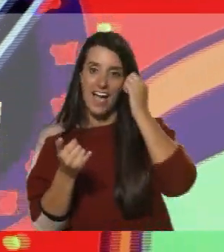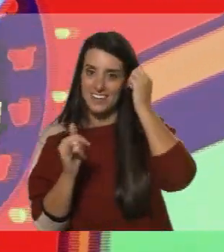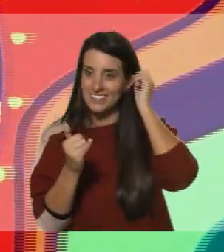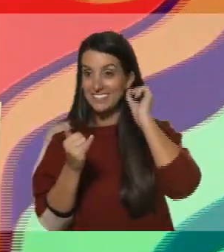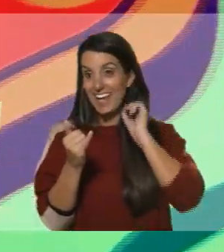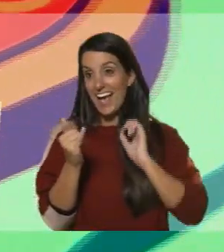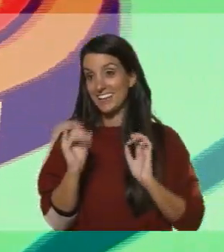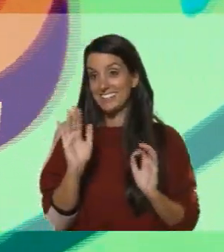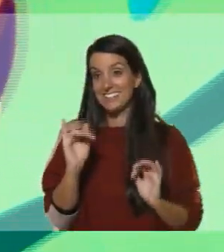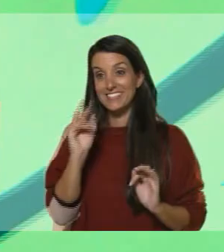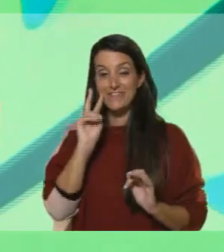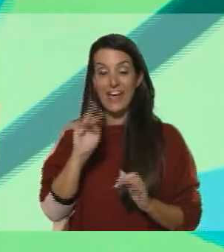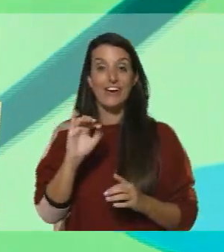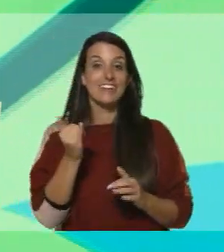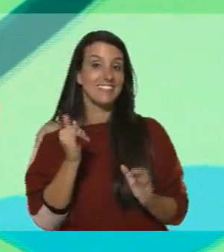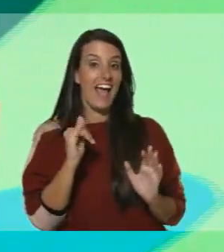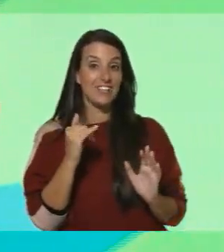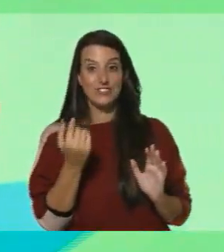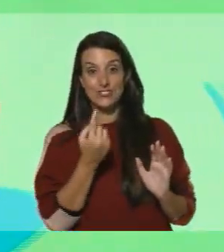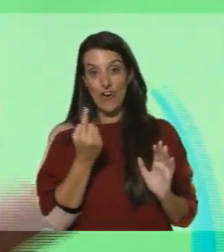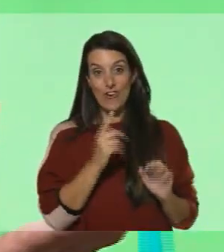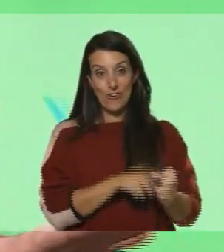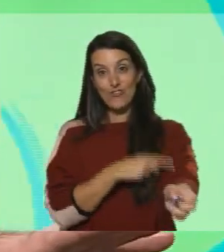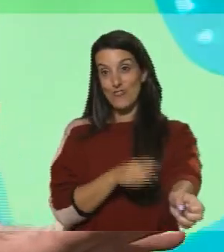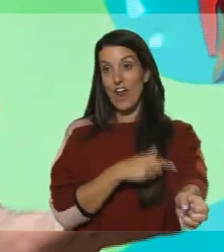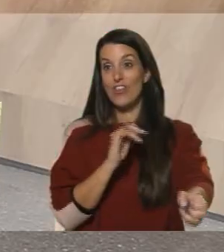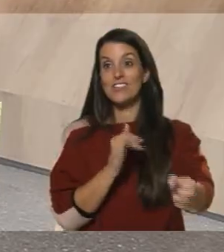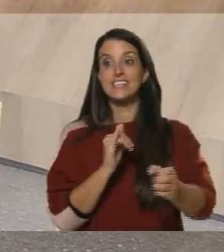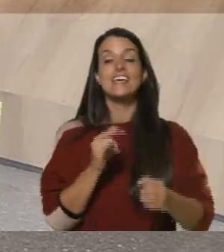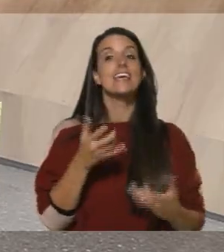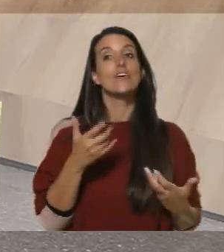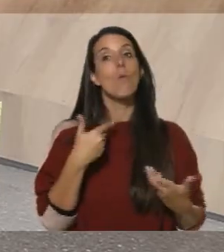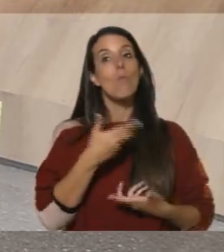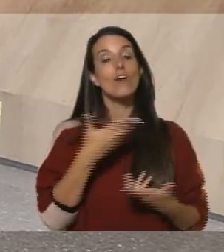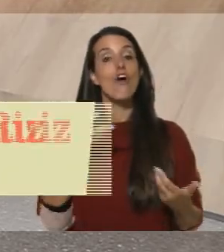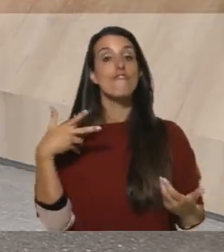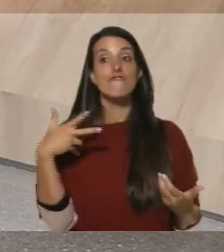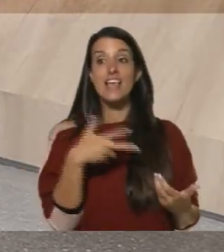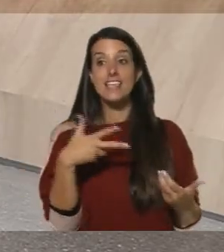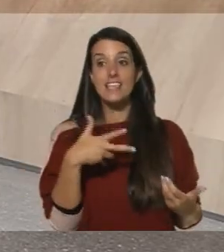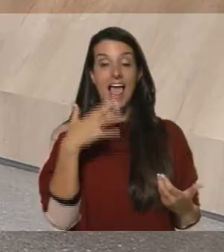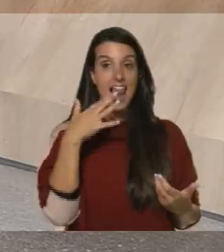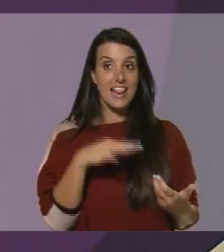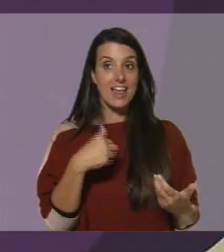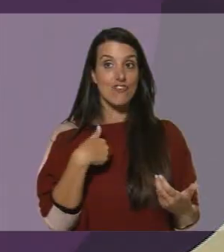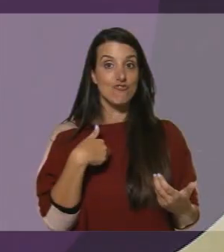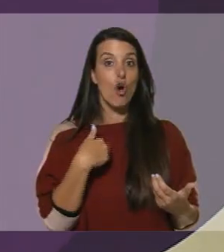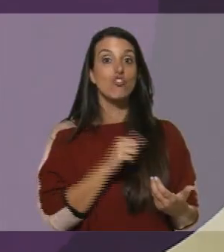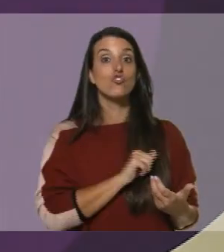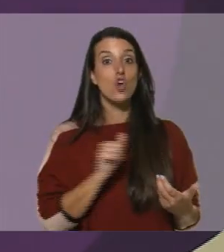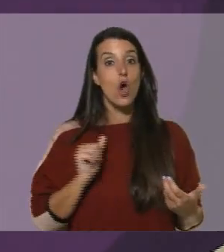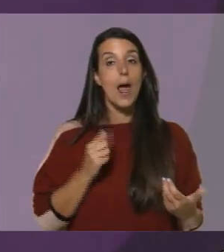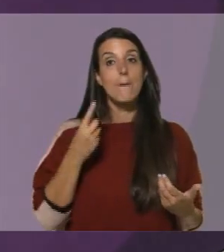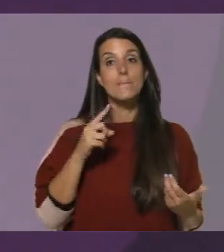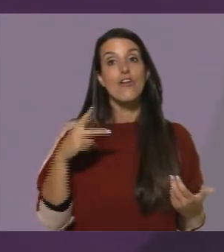veo que sí, sí. Que ya estás medio acostumbrado, sí, Elena. No, que presento la fecha, en realidad yo toco sola, pero la